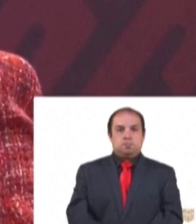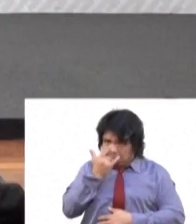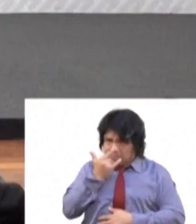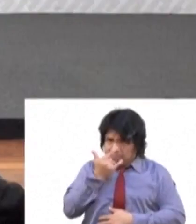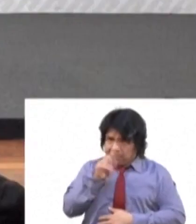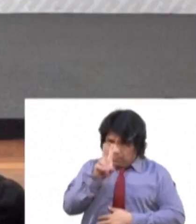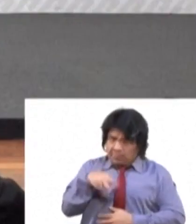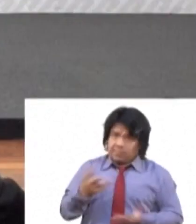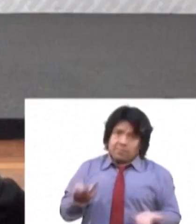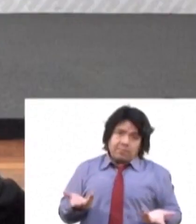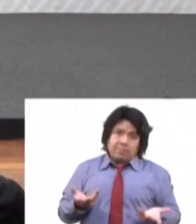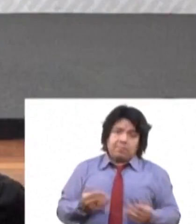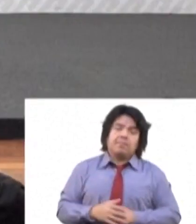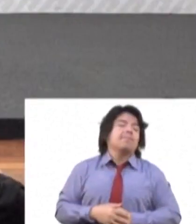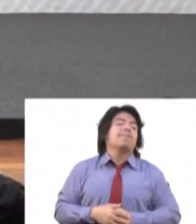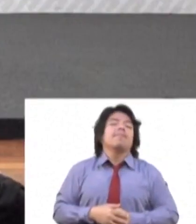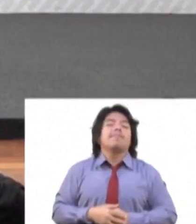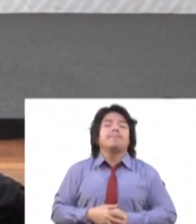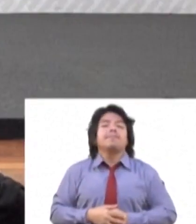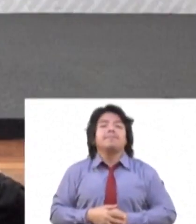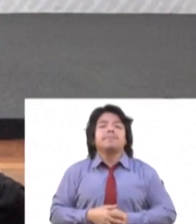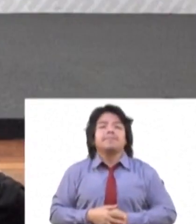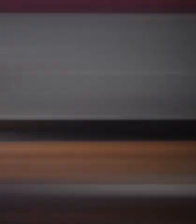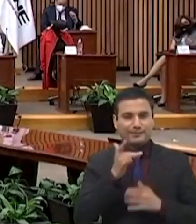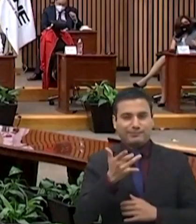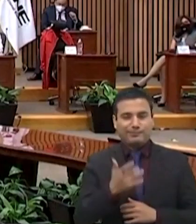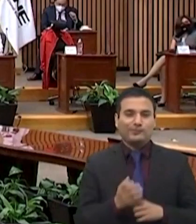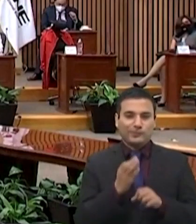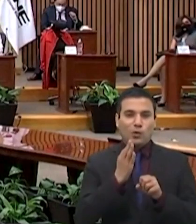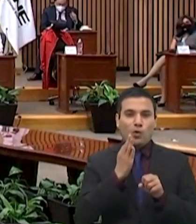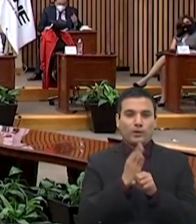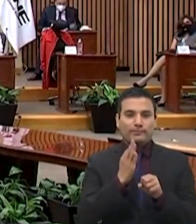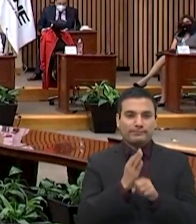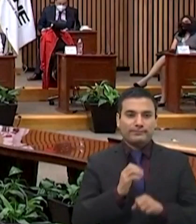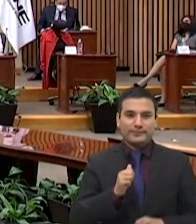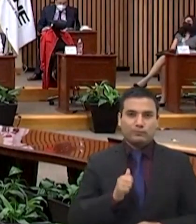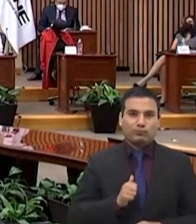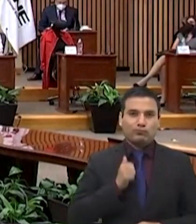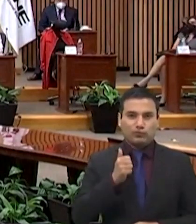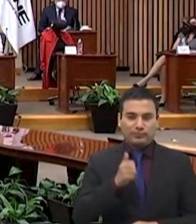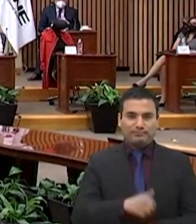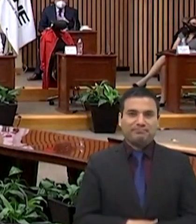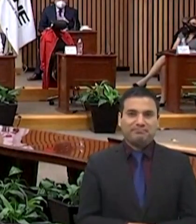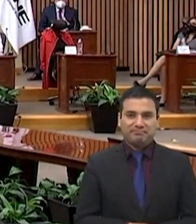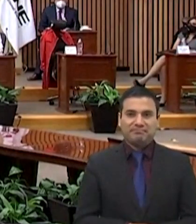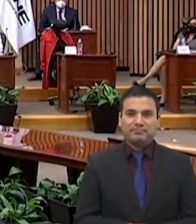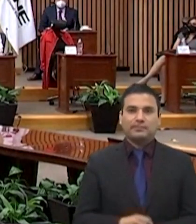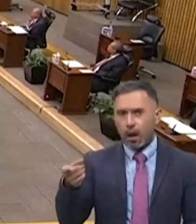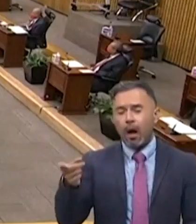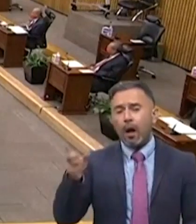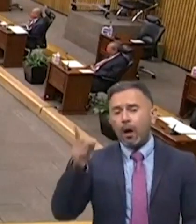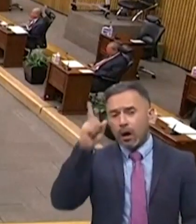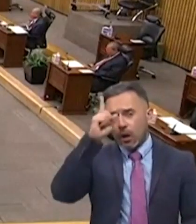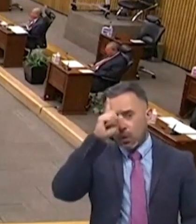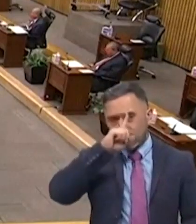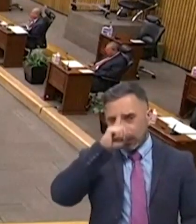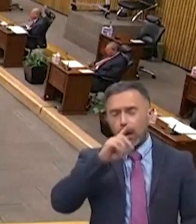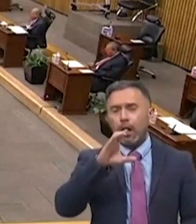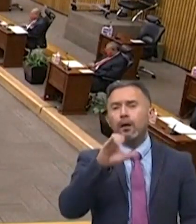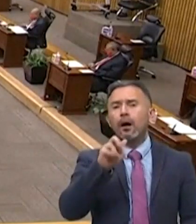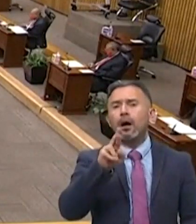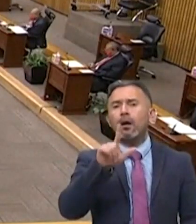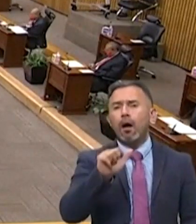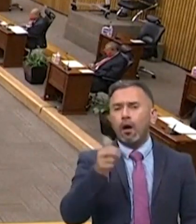reforma electoral, que entre otros aspectos propone elegir a los consejeros electorales por voto, convertir al INE en el Instituto